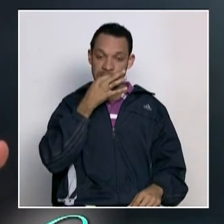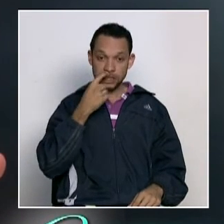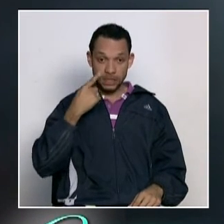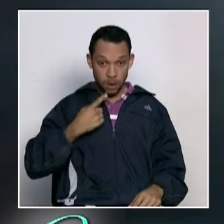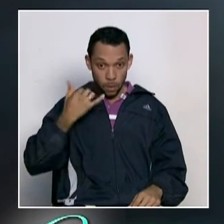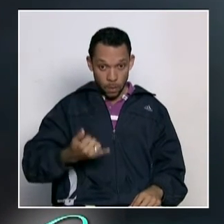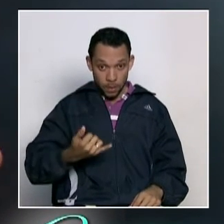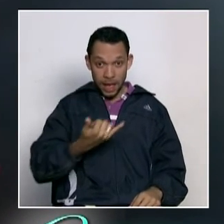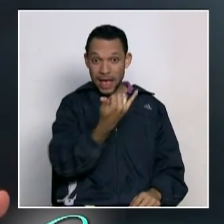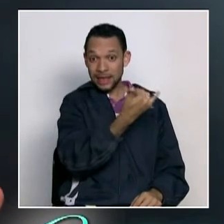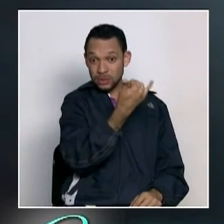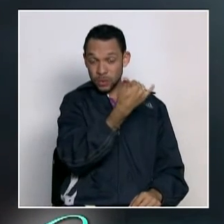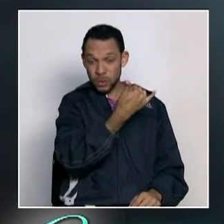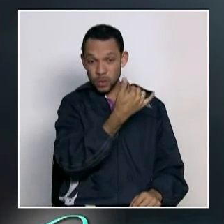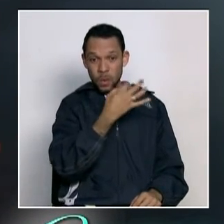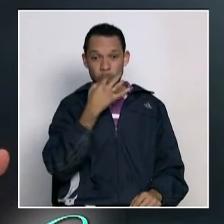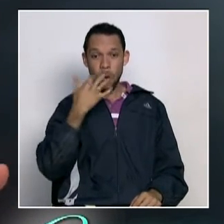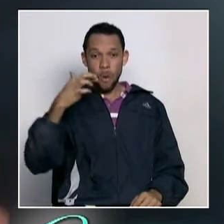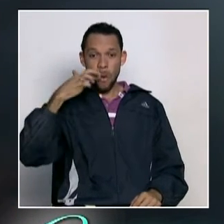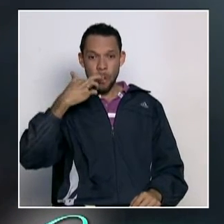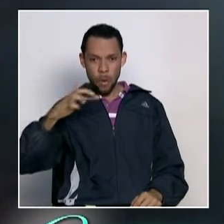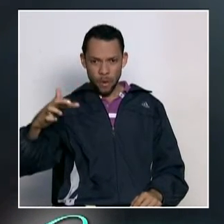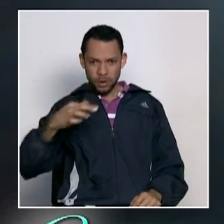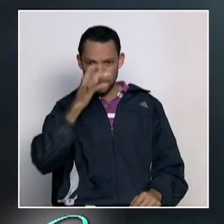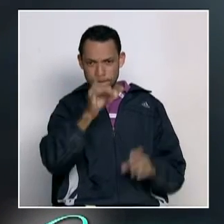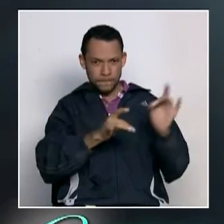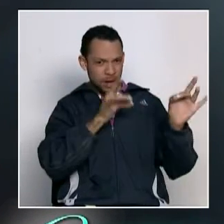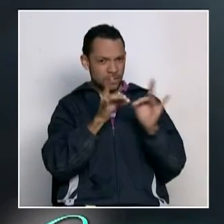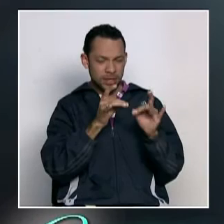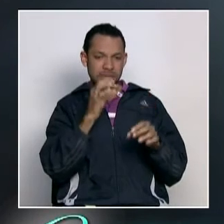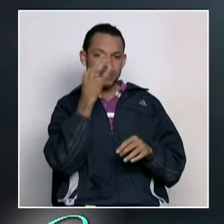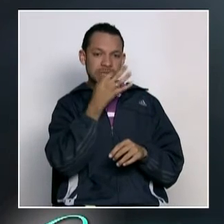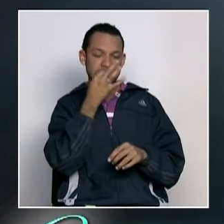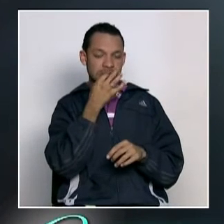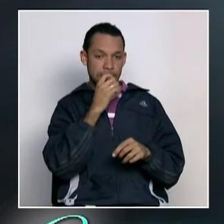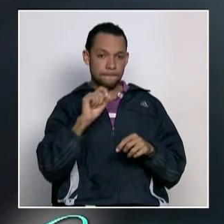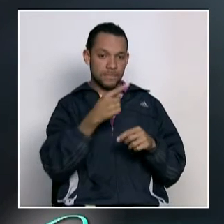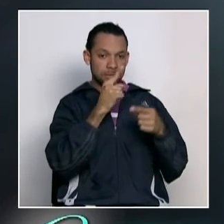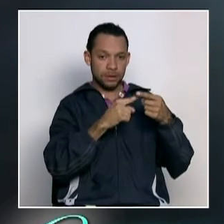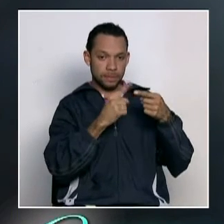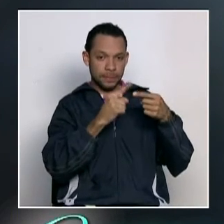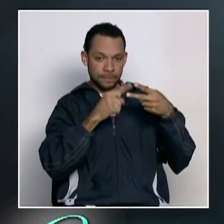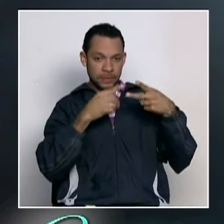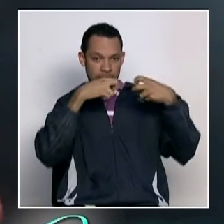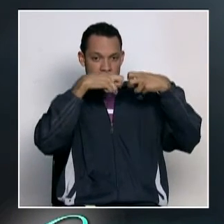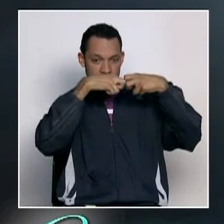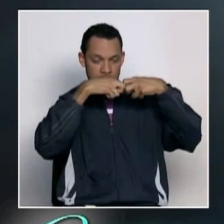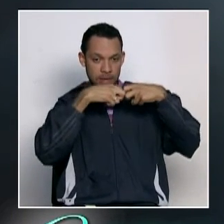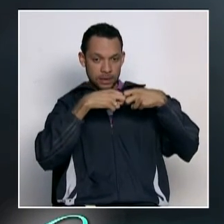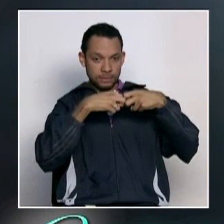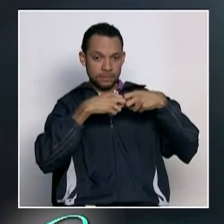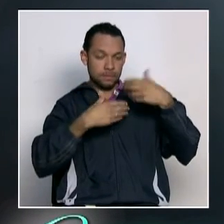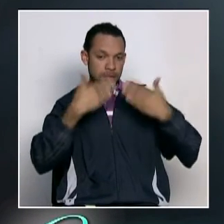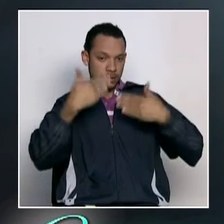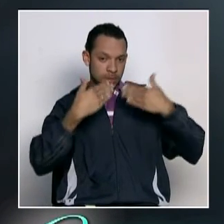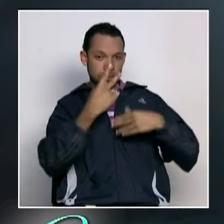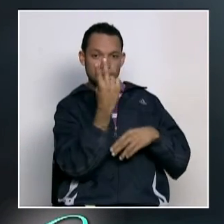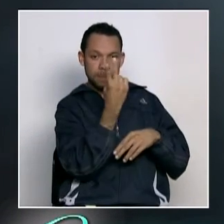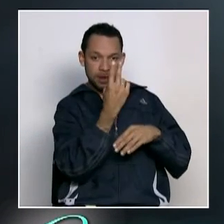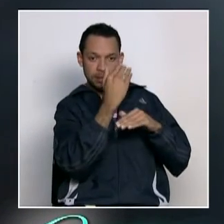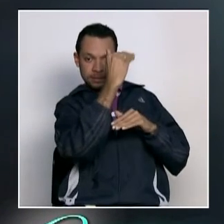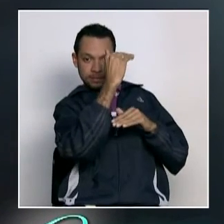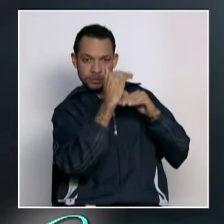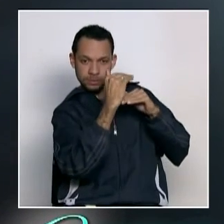barra azul, cuando yo ya mido el medicamento, la primera barra estoy midiendo cómo está la energía del paciente, está en la franja verde,